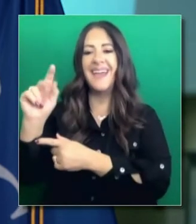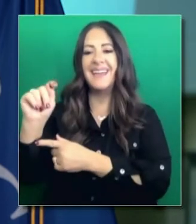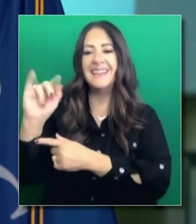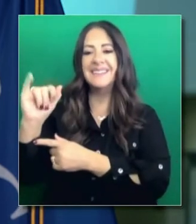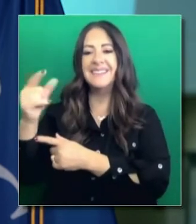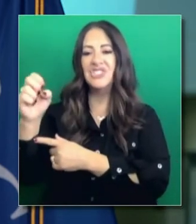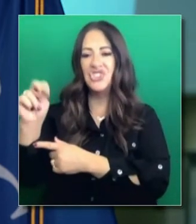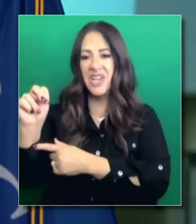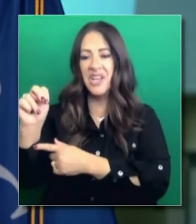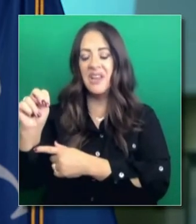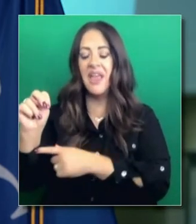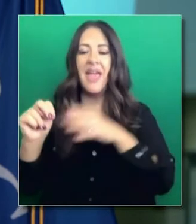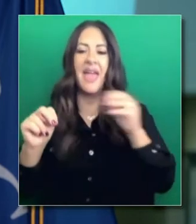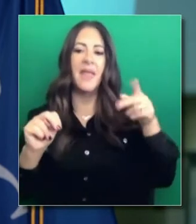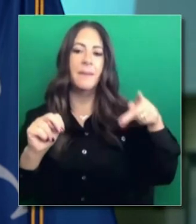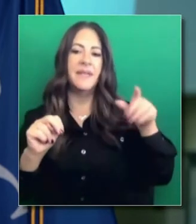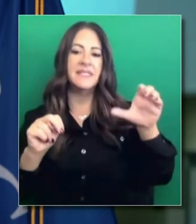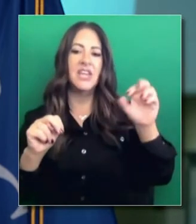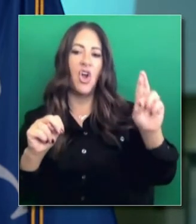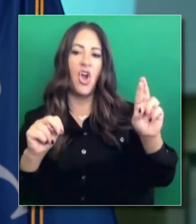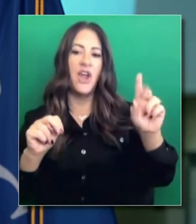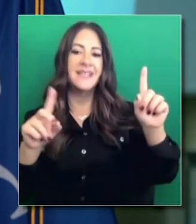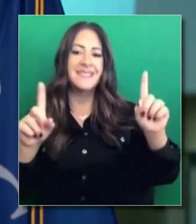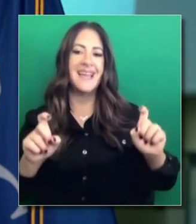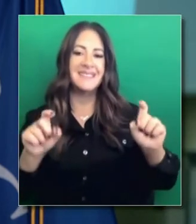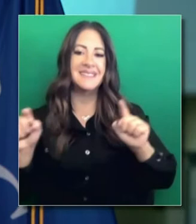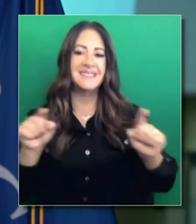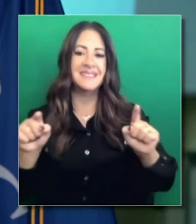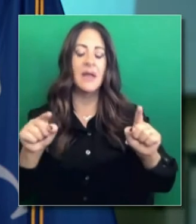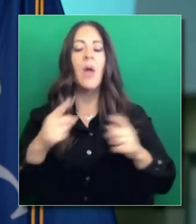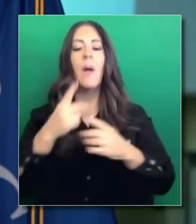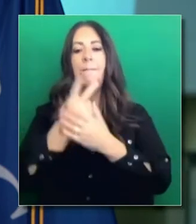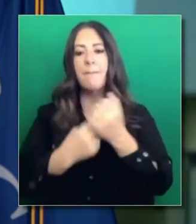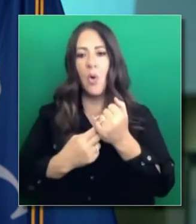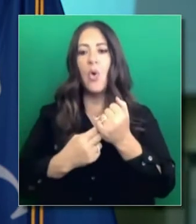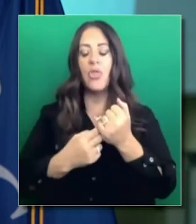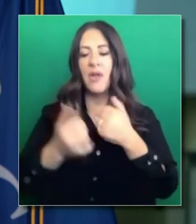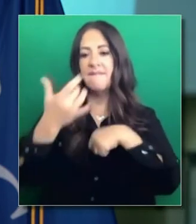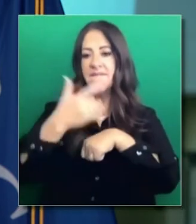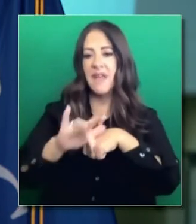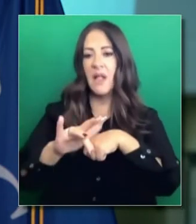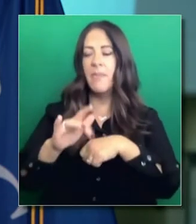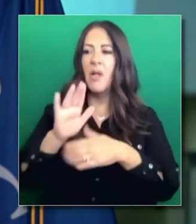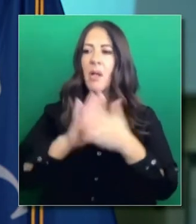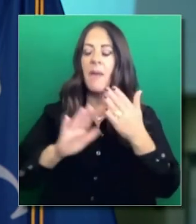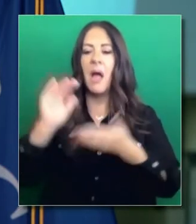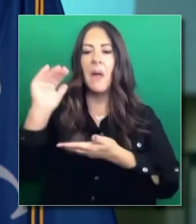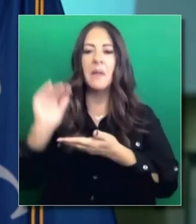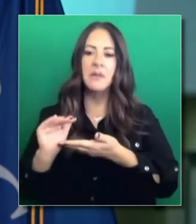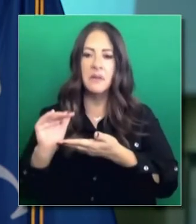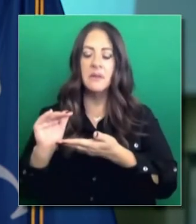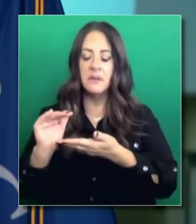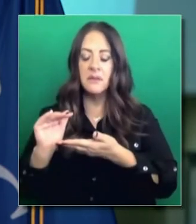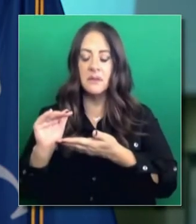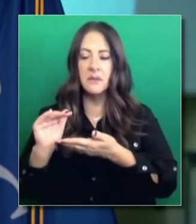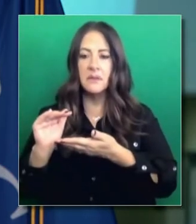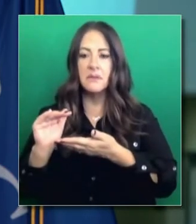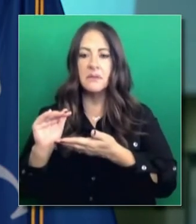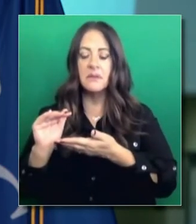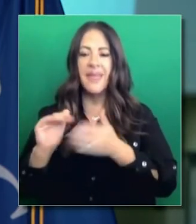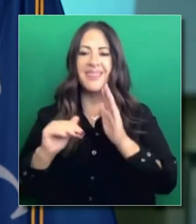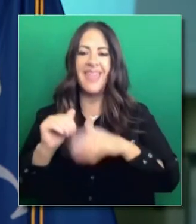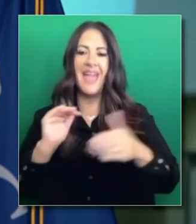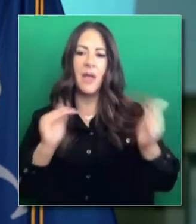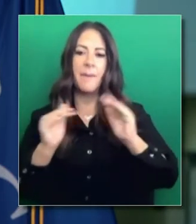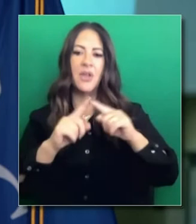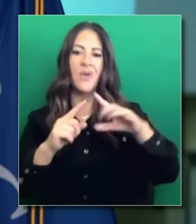en contra de prueba PCR. Las pruebas PCR están disponibles por un tercio del costo actual en el